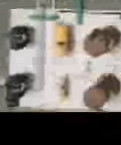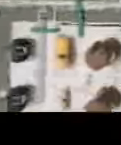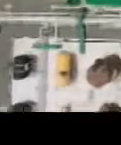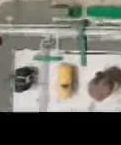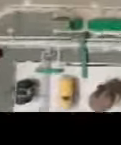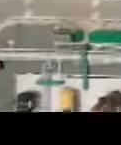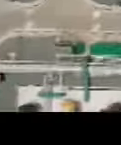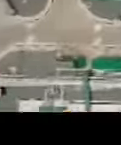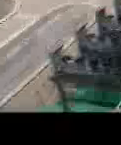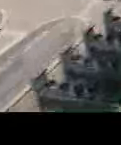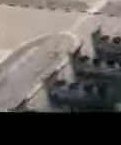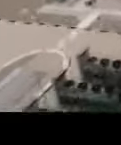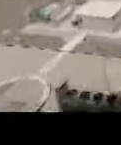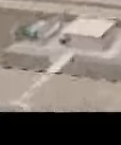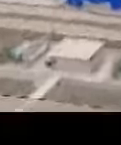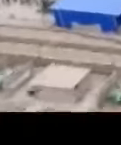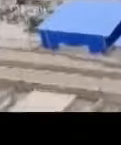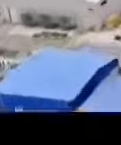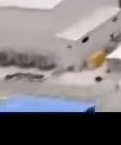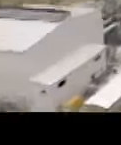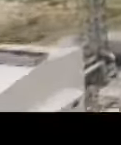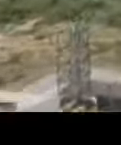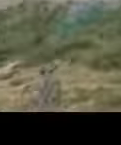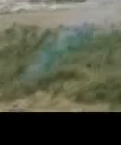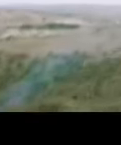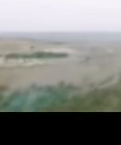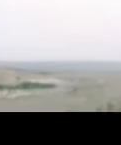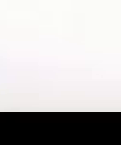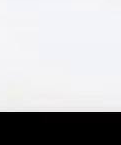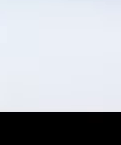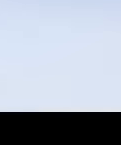una central termoeléctrica